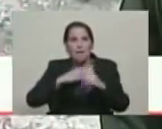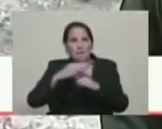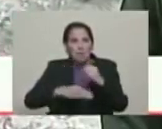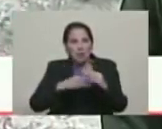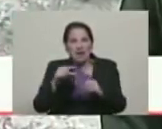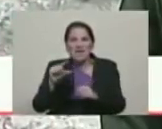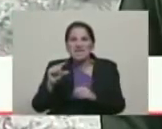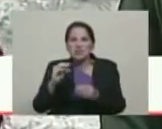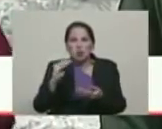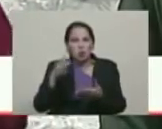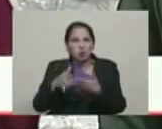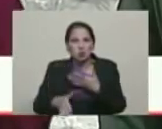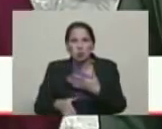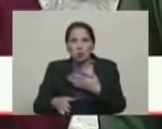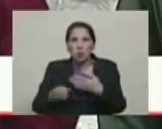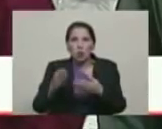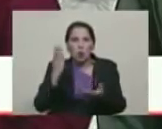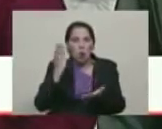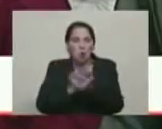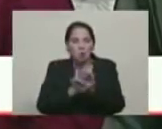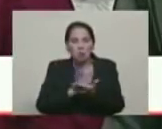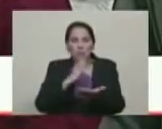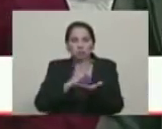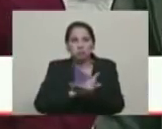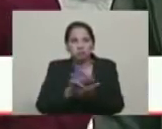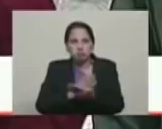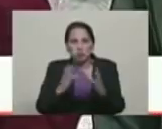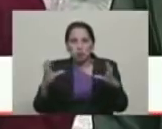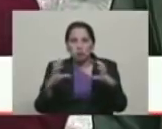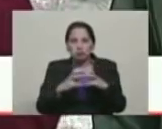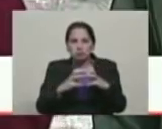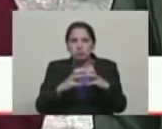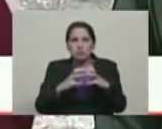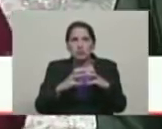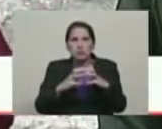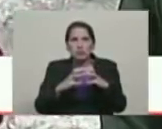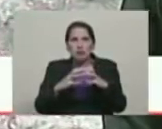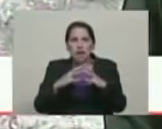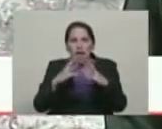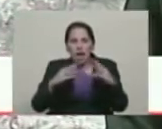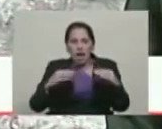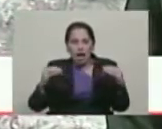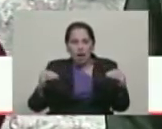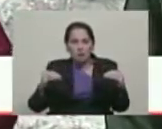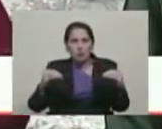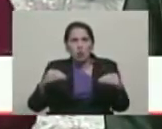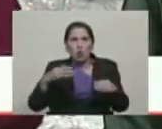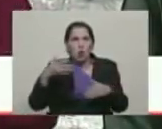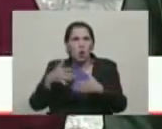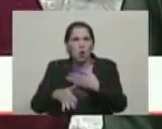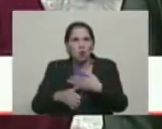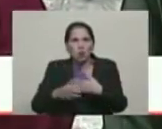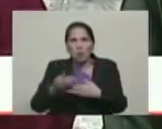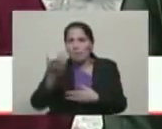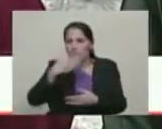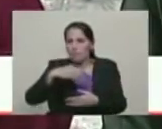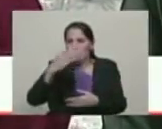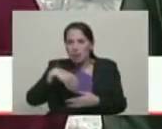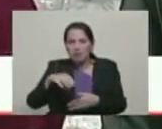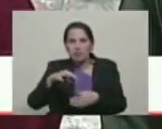yuca, ocumo, ñame, auyama, apio, plantas medicinales protegidas.